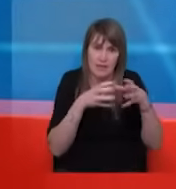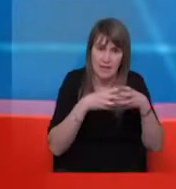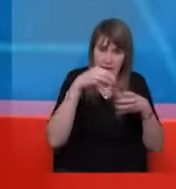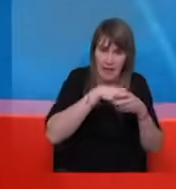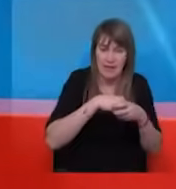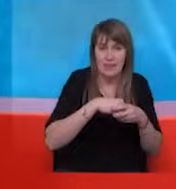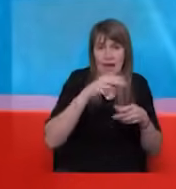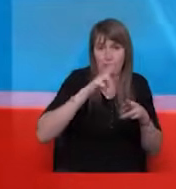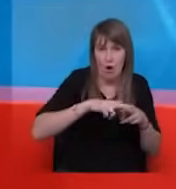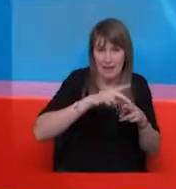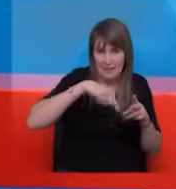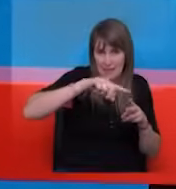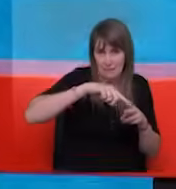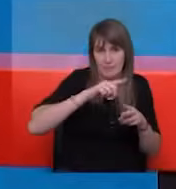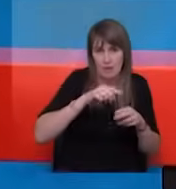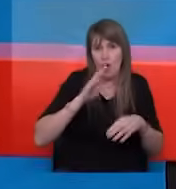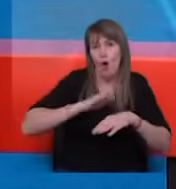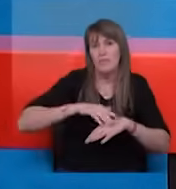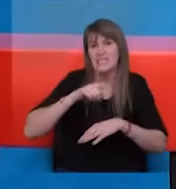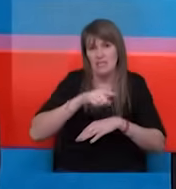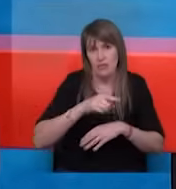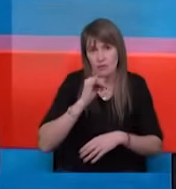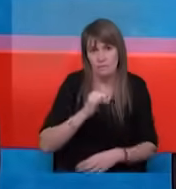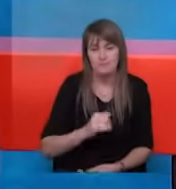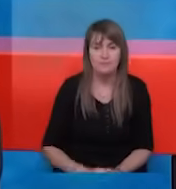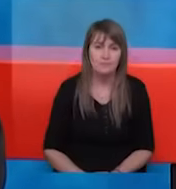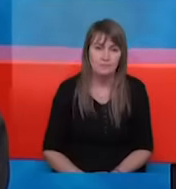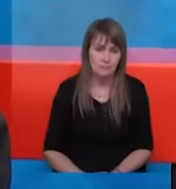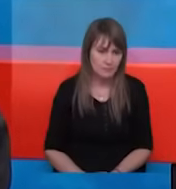con Bardesio, que fueron condenados por ese homicidio. Yo tengo acá